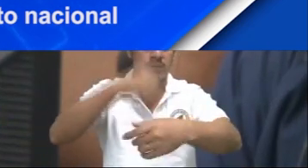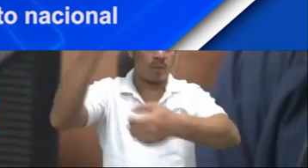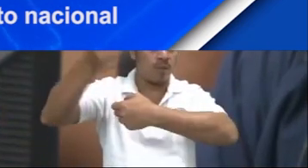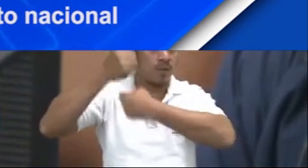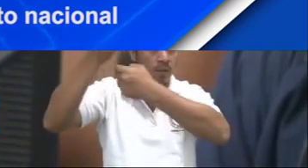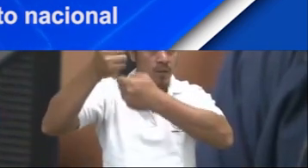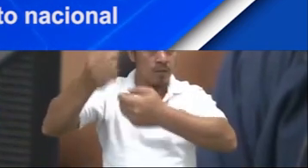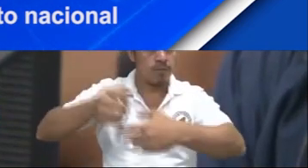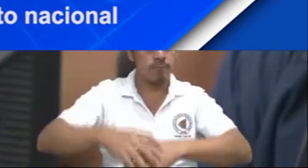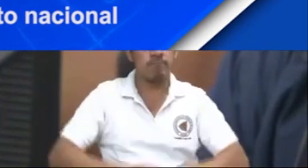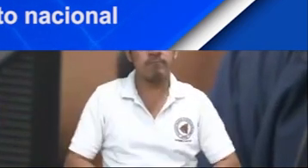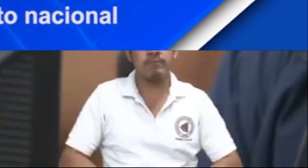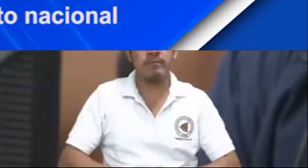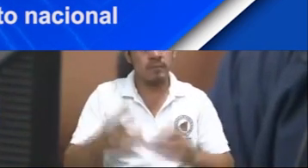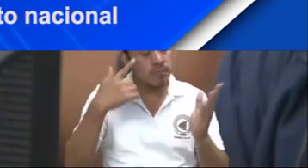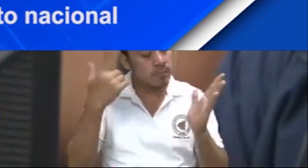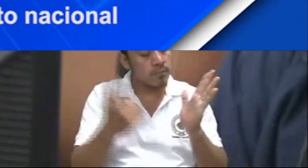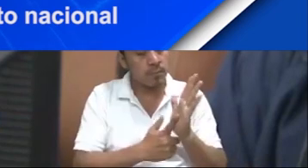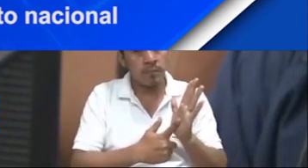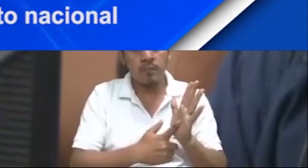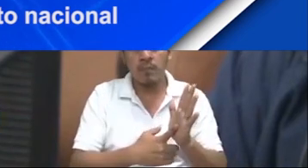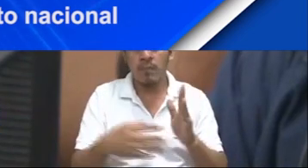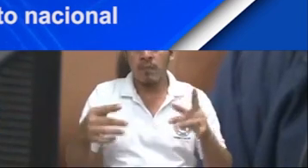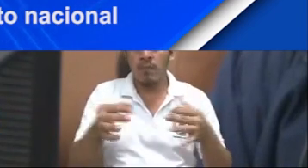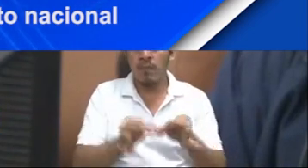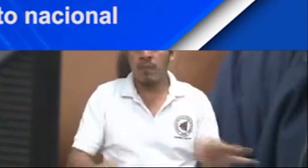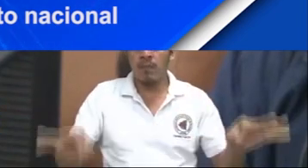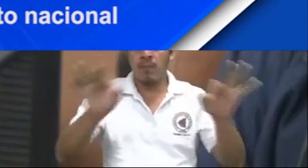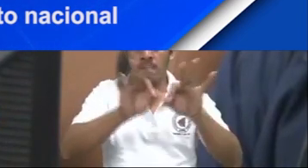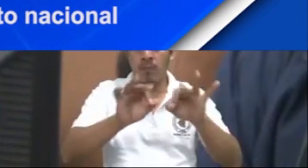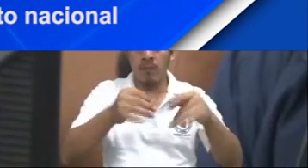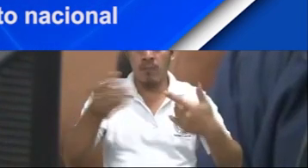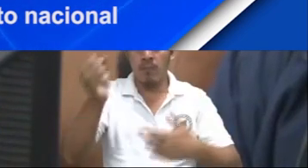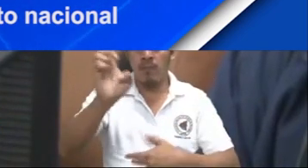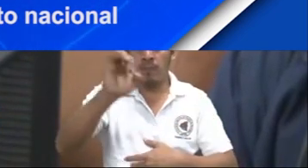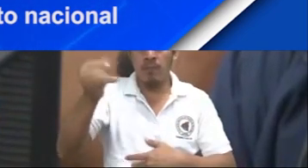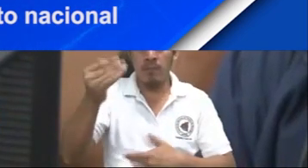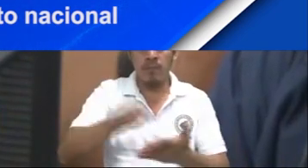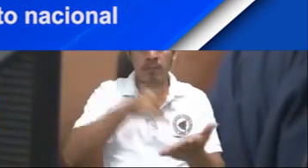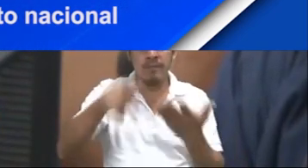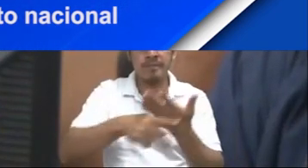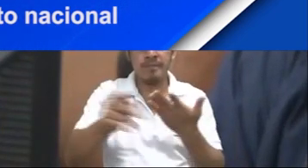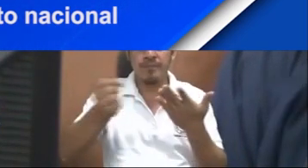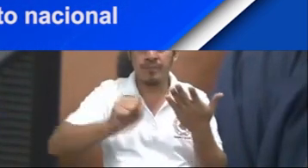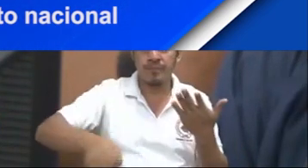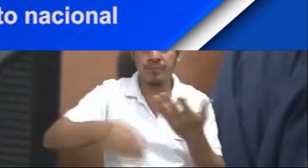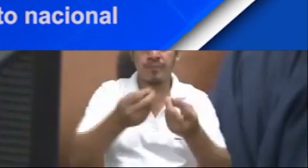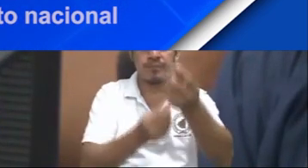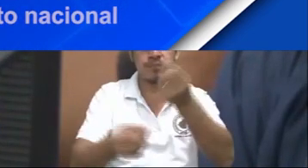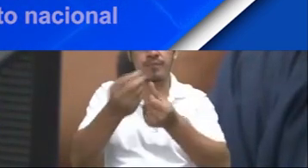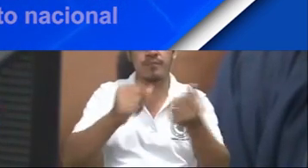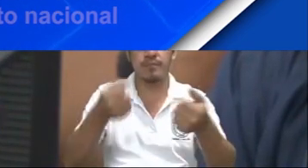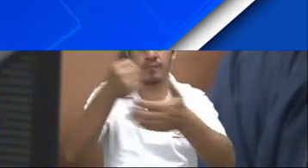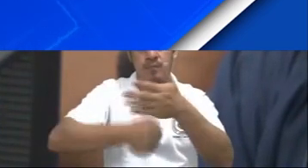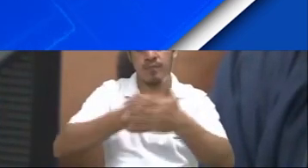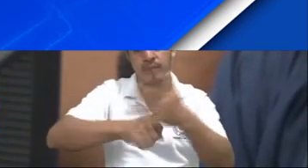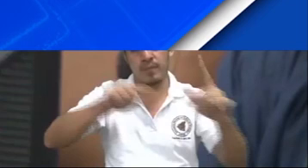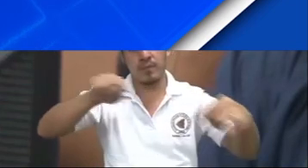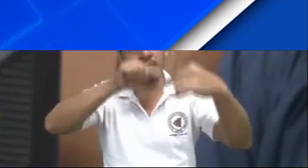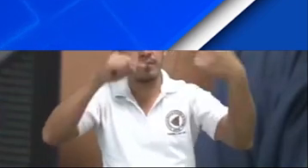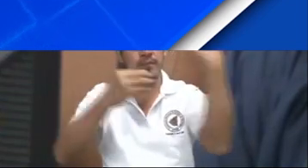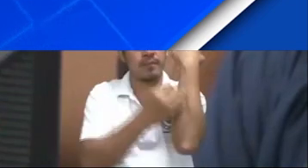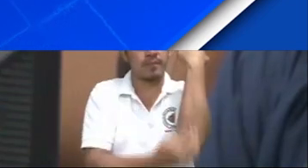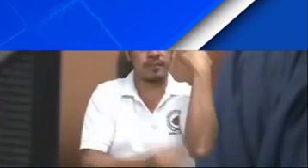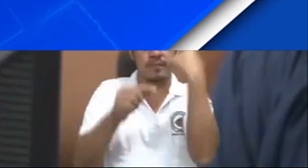la revolución, plantea como eje transversal su programa socioeconómico en combate a la